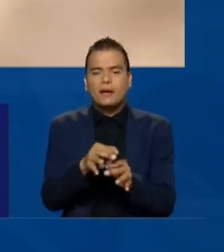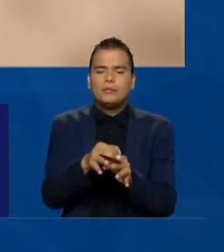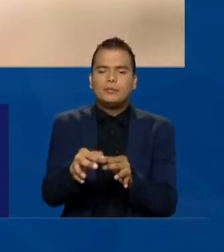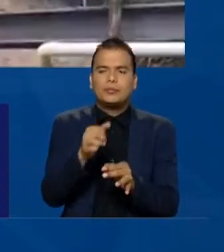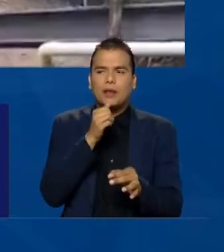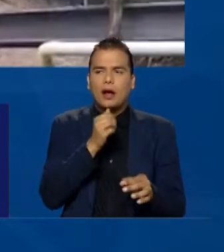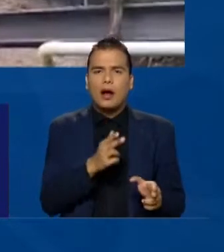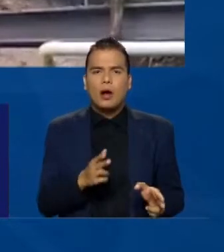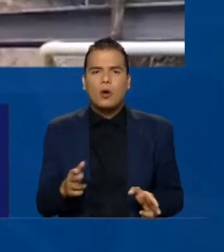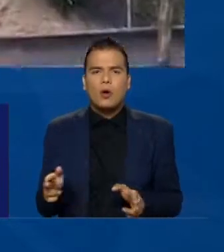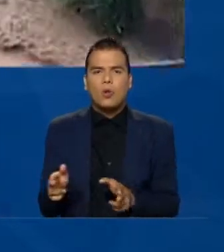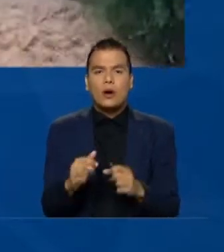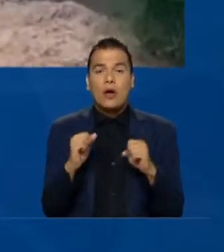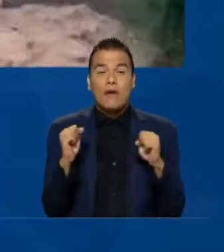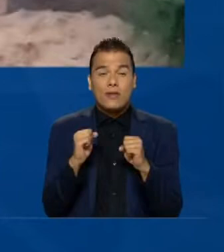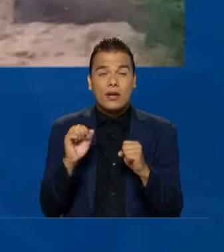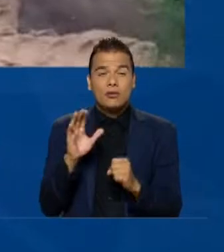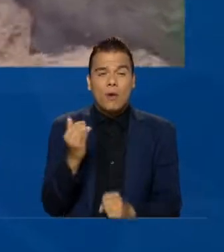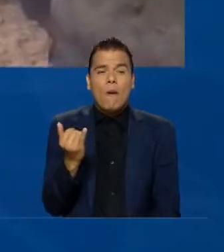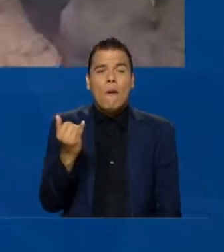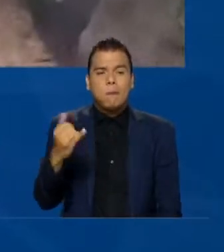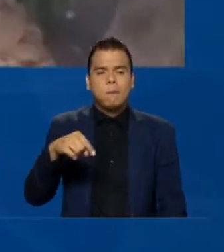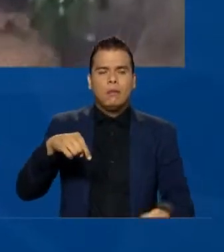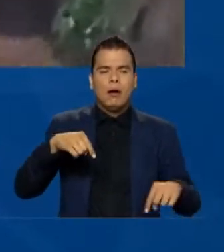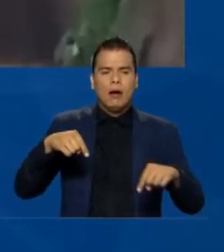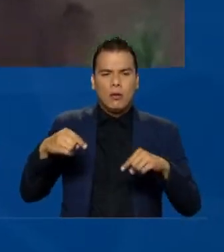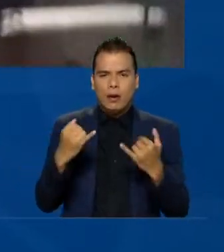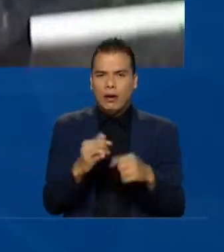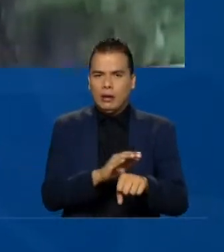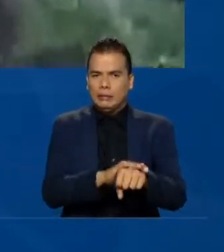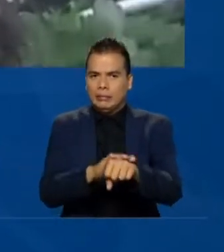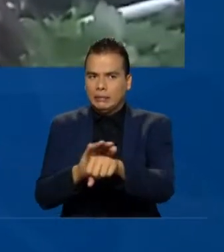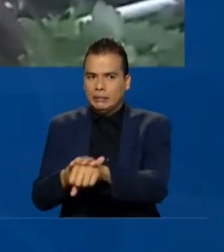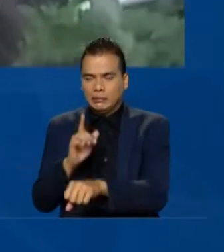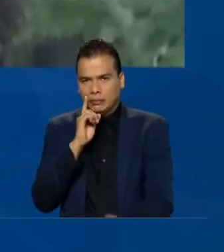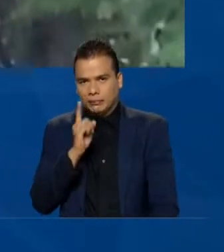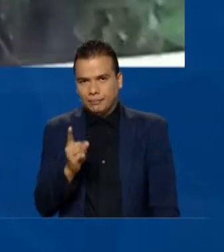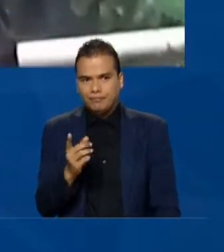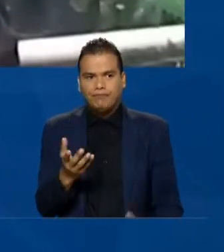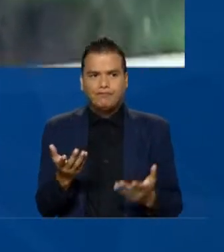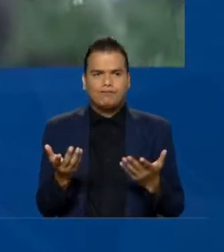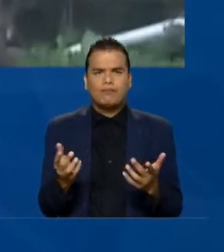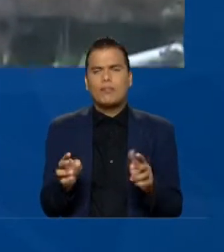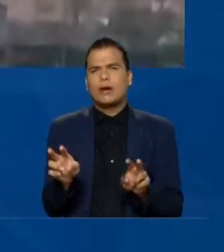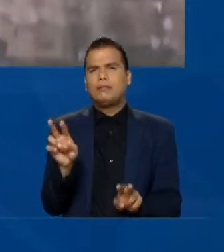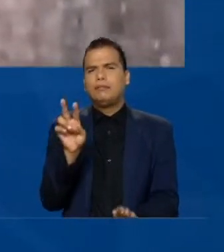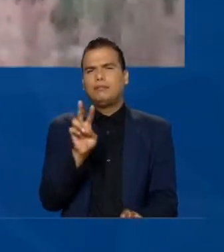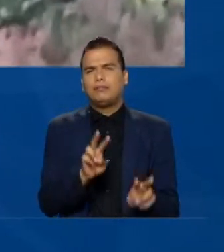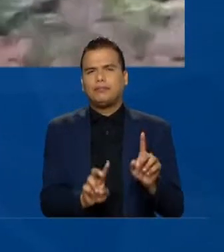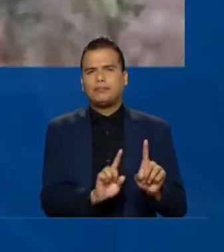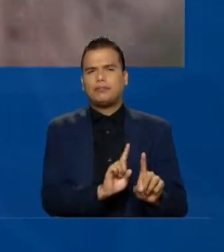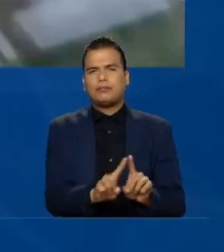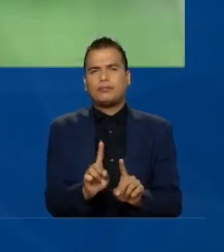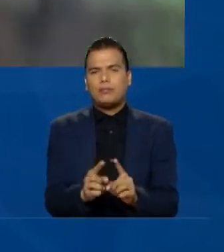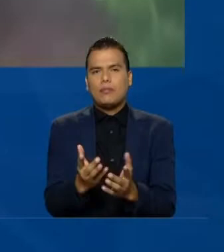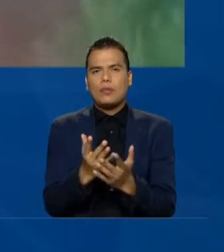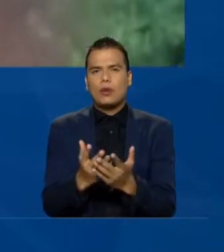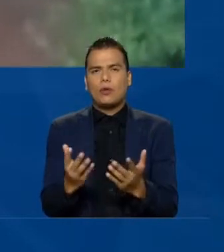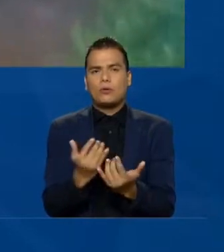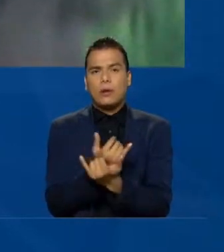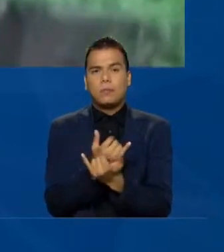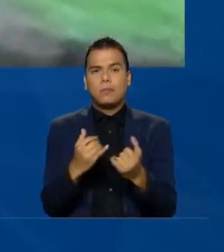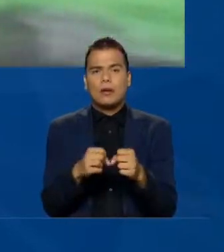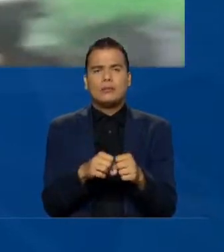a esta hora las autoridades hacen un llamado, o mejor, hacen un análisis de todos los daños que hay en esta zona urbana y